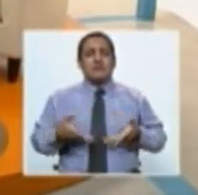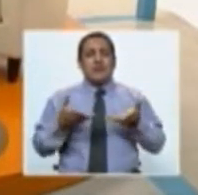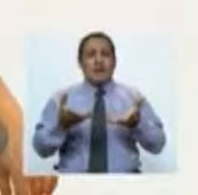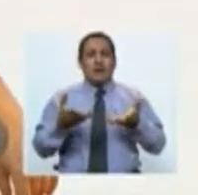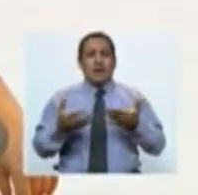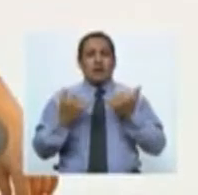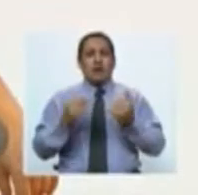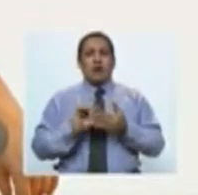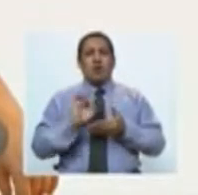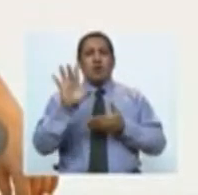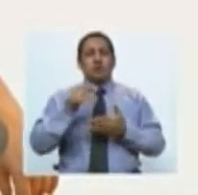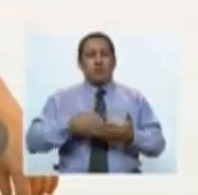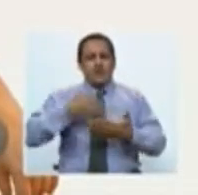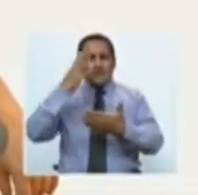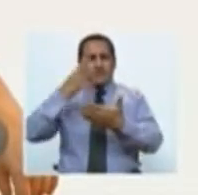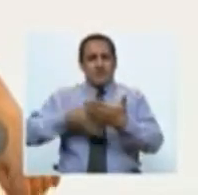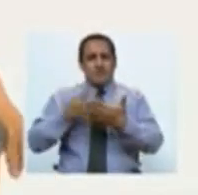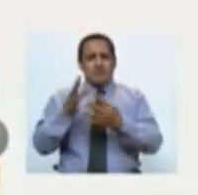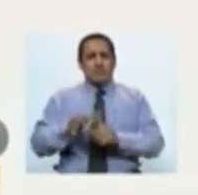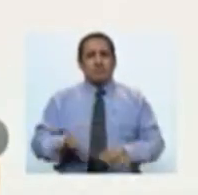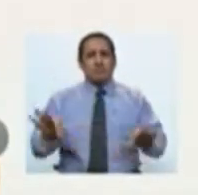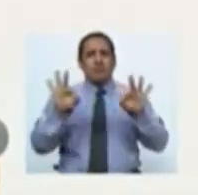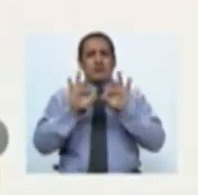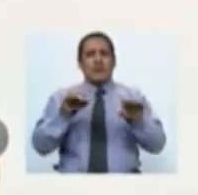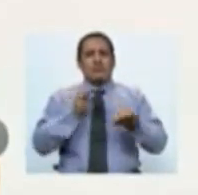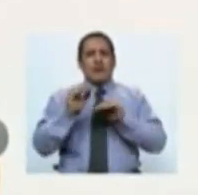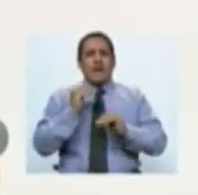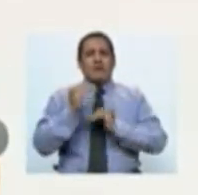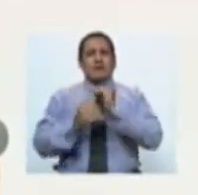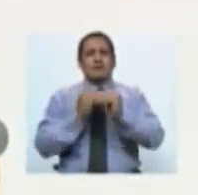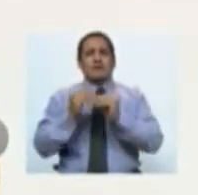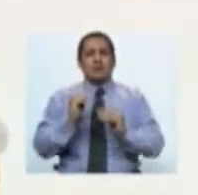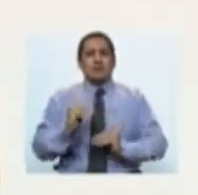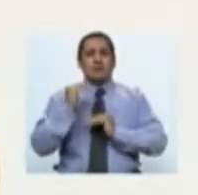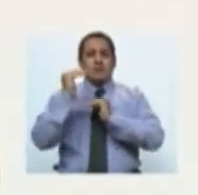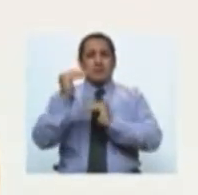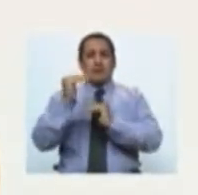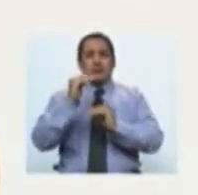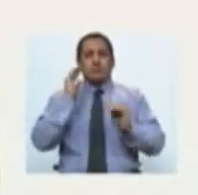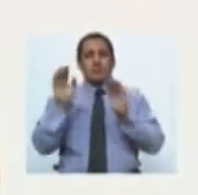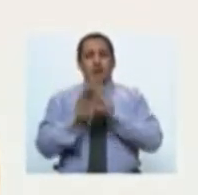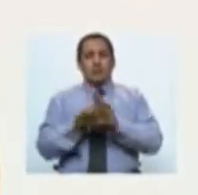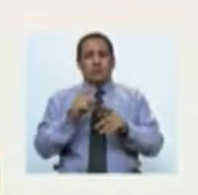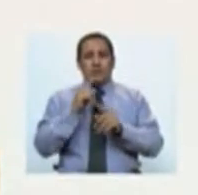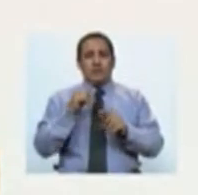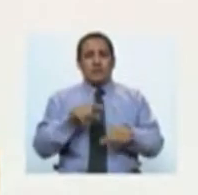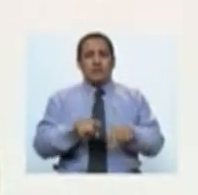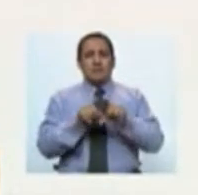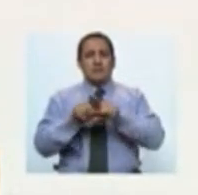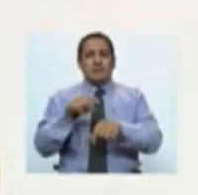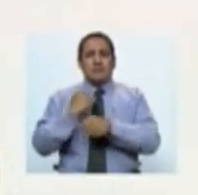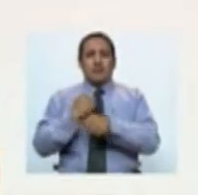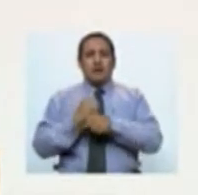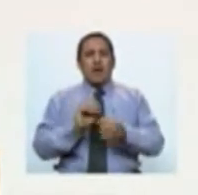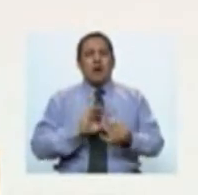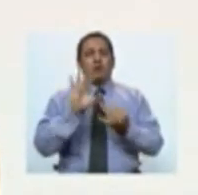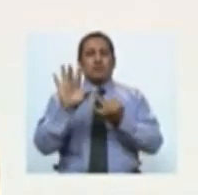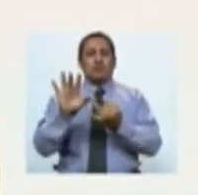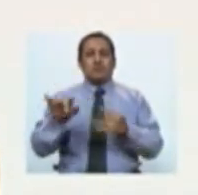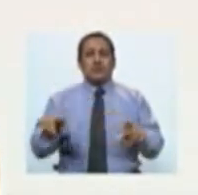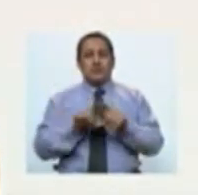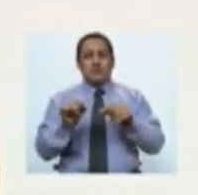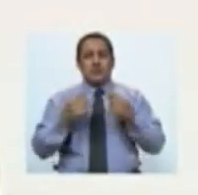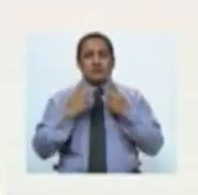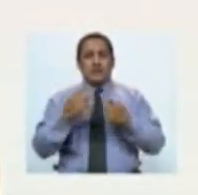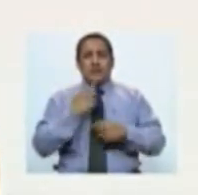viene otra evaluación que es muy importante, que es la evaluación para ascender de un nivel de la escala magisterial al otro.